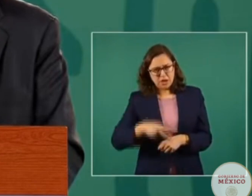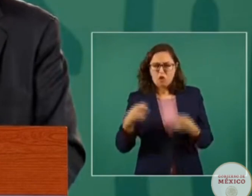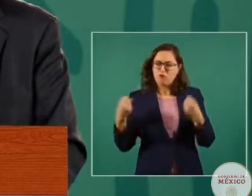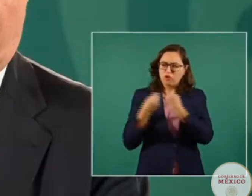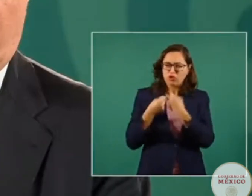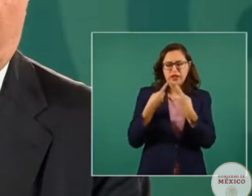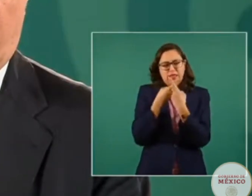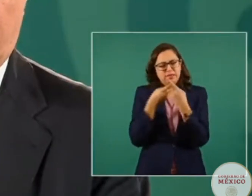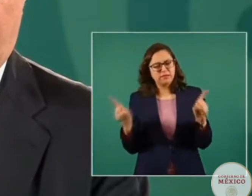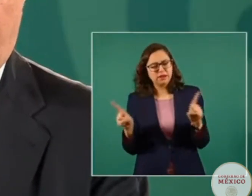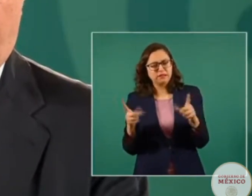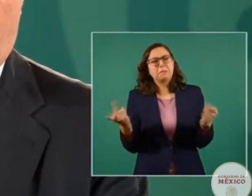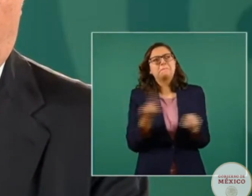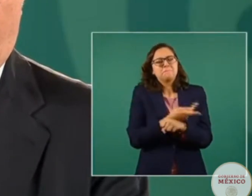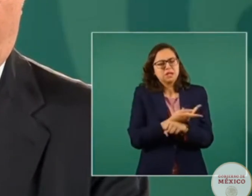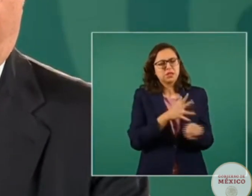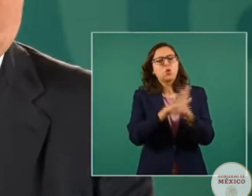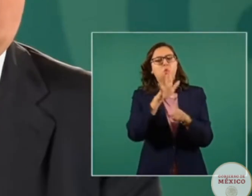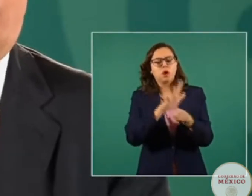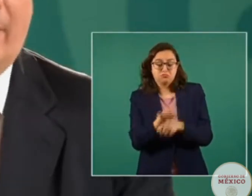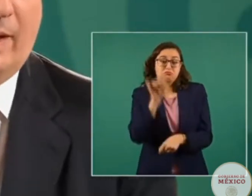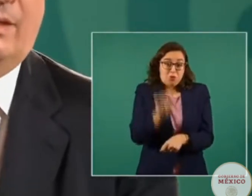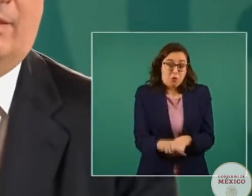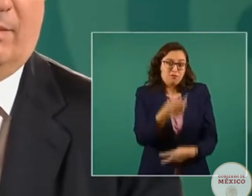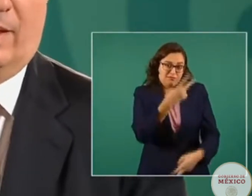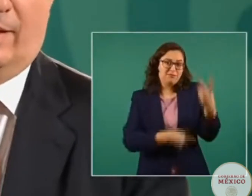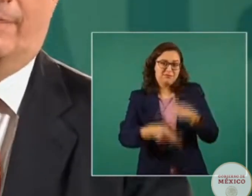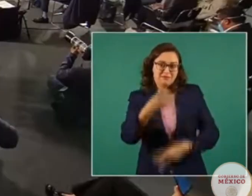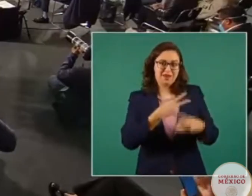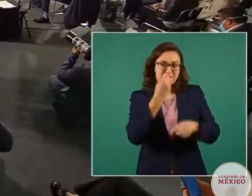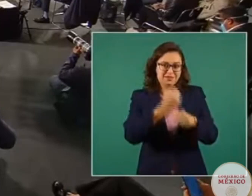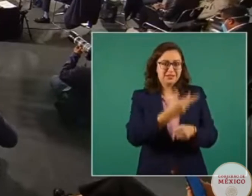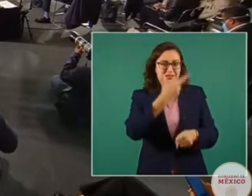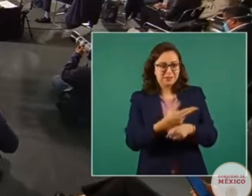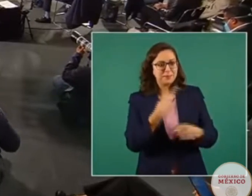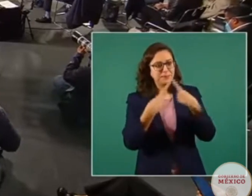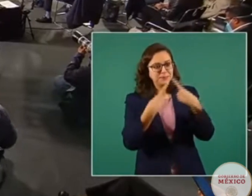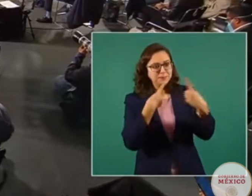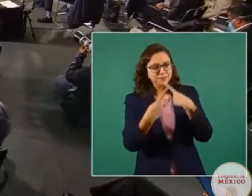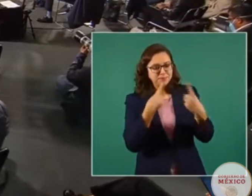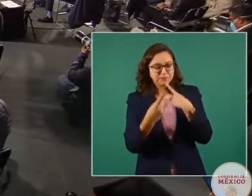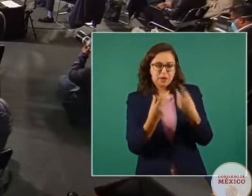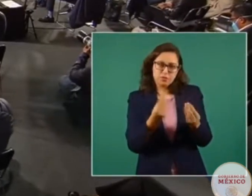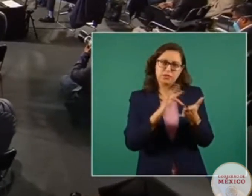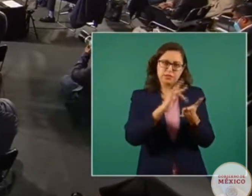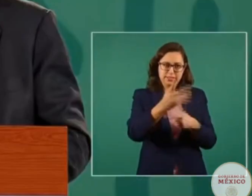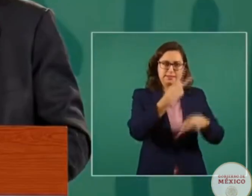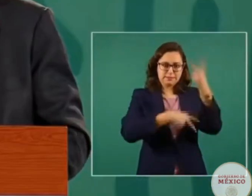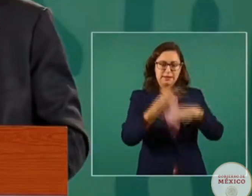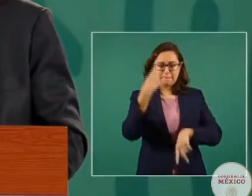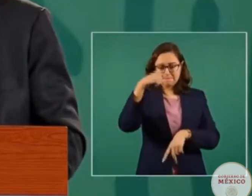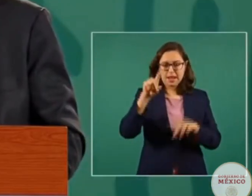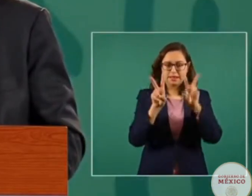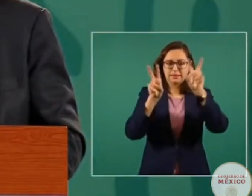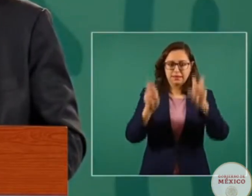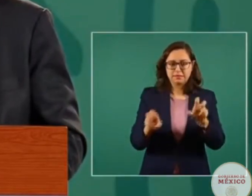lo que nos dice el secretario Mayorkas, con quien pues a eso viene, y además le agradecemos que venga a eso, entre otras cosas, a hablar de ese tema.